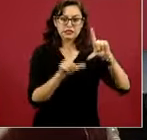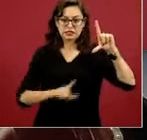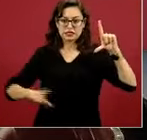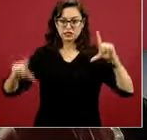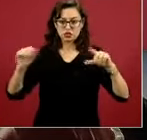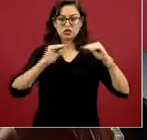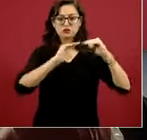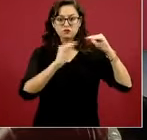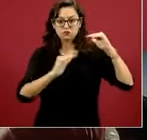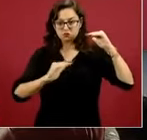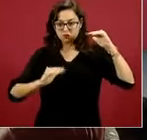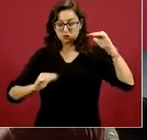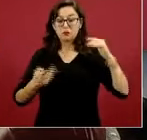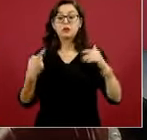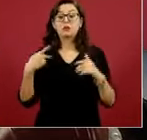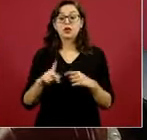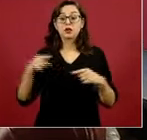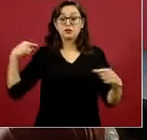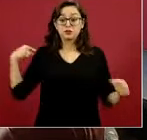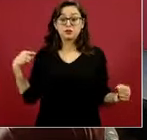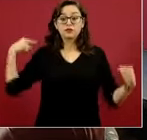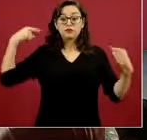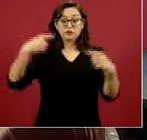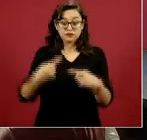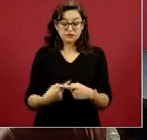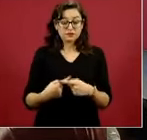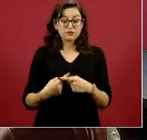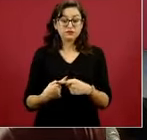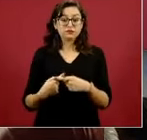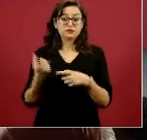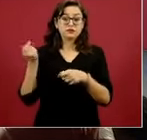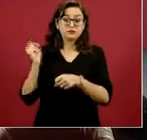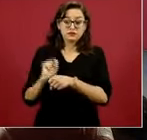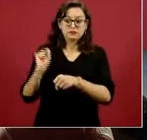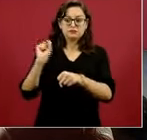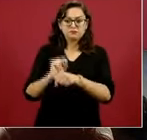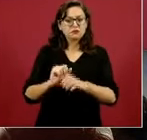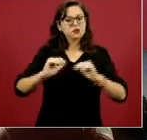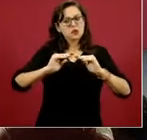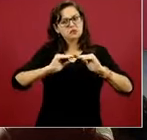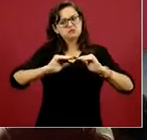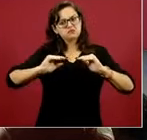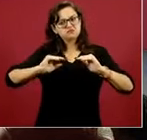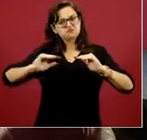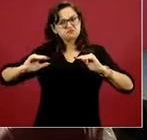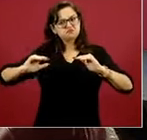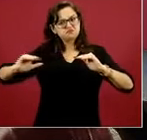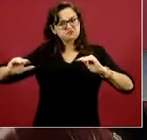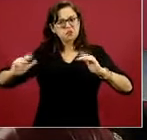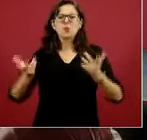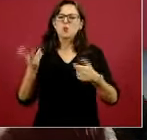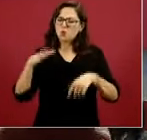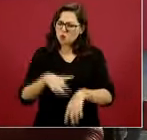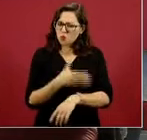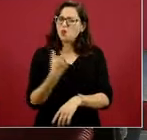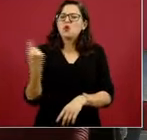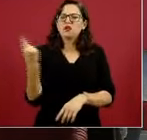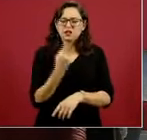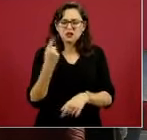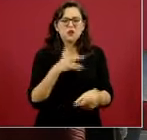descenso importante, y en las últimas semanas ha habido digamos, estancamiento. Hay una meseta. Justo en